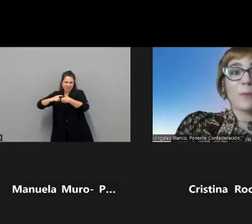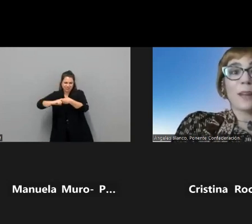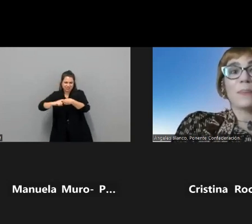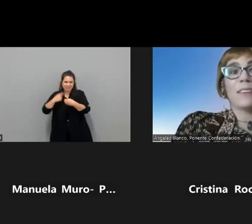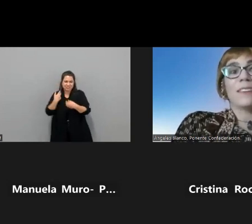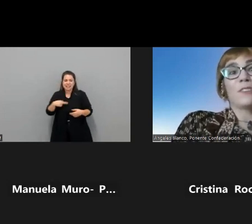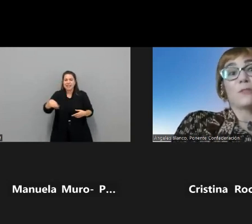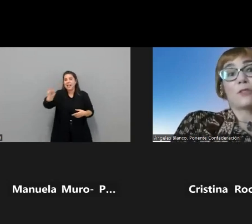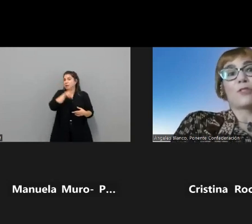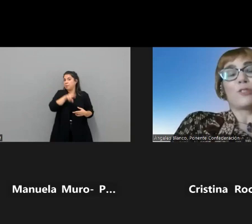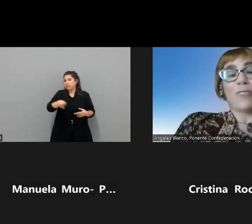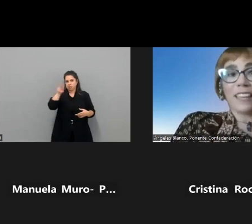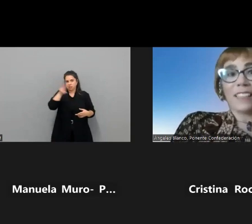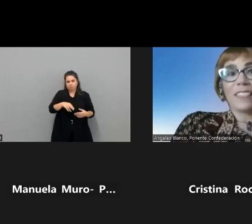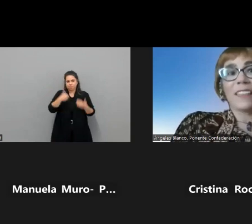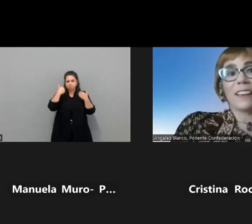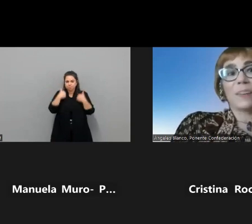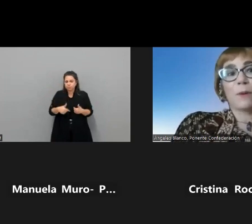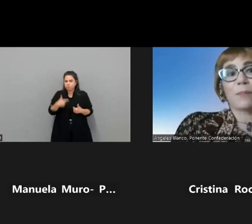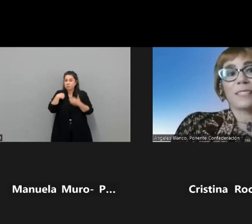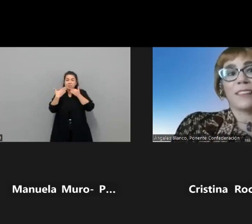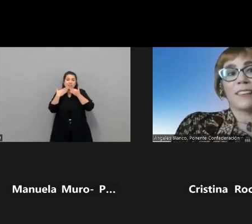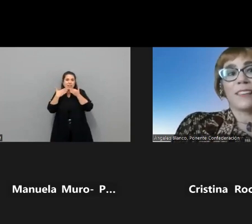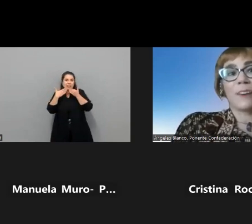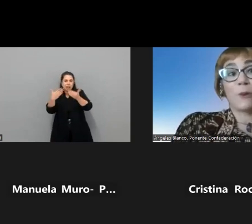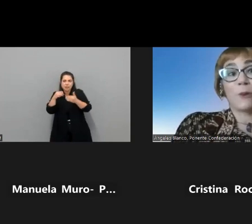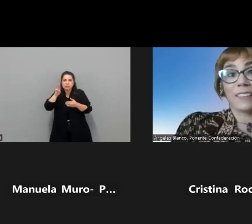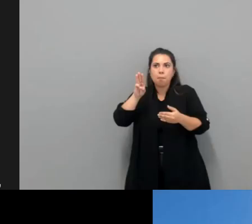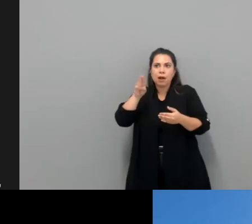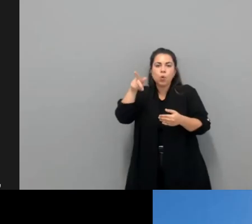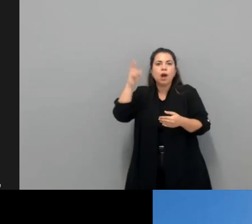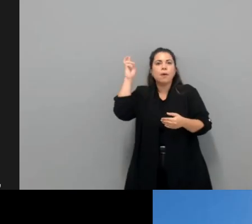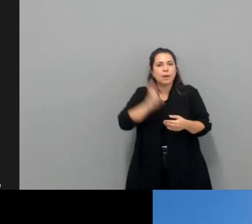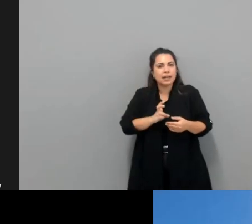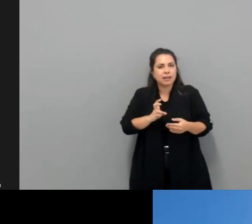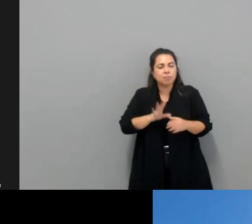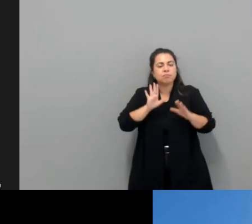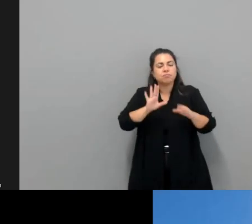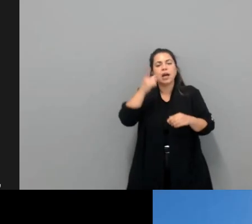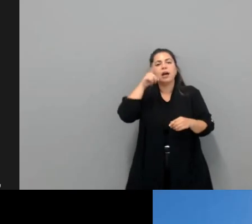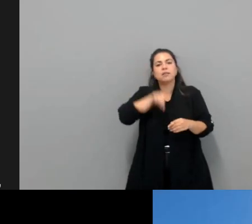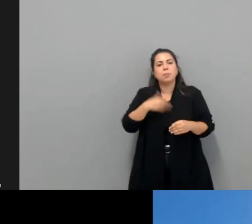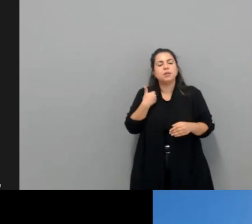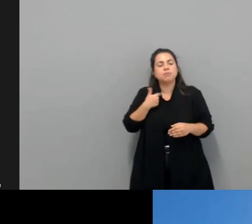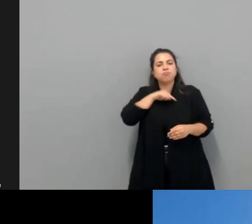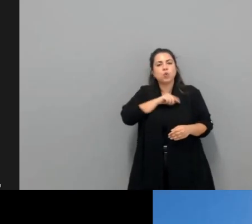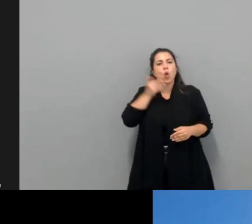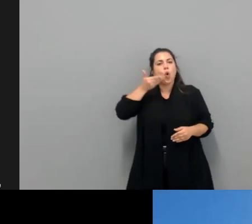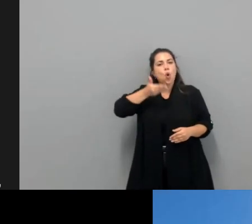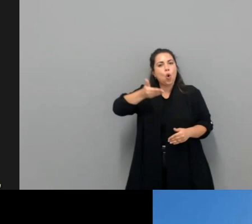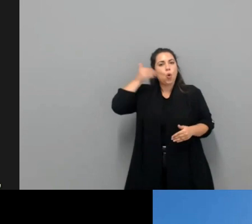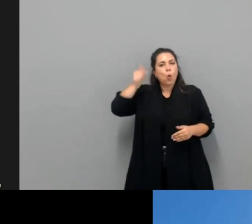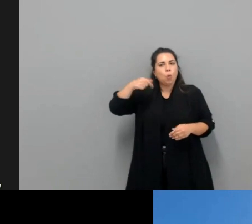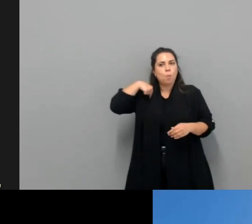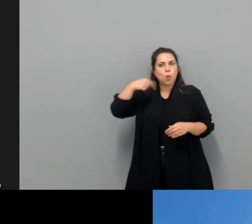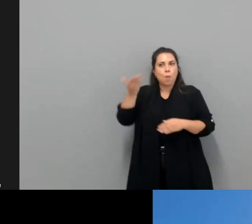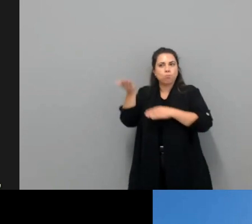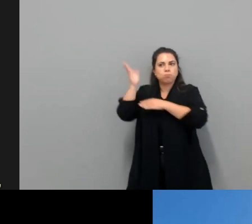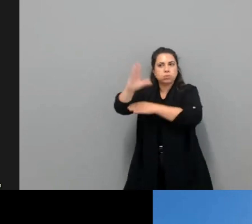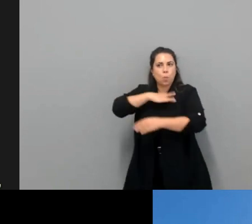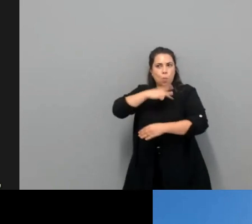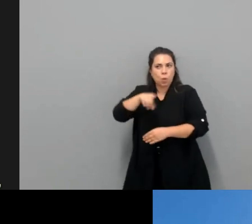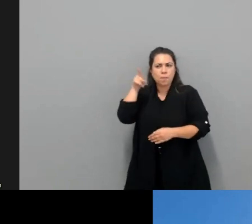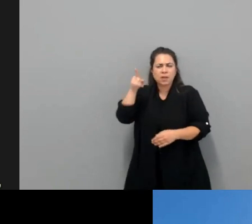reiteraros que para mí no solo estoy agradecida a que Paula esté hoy aquí, sino que para mí es un orgullo poderla presentar, porque es una